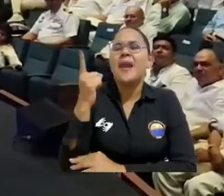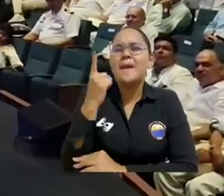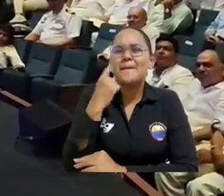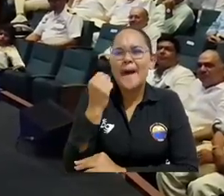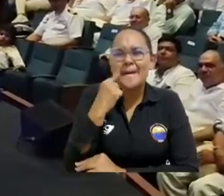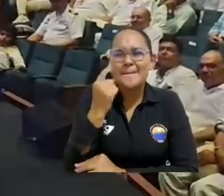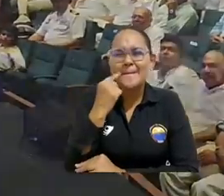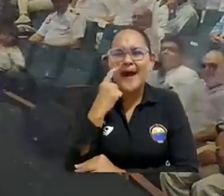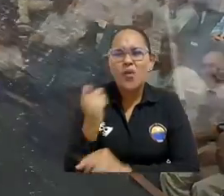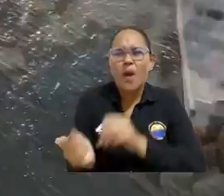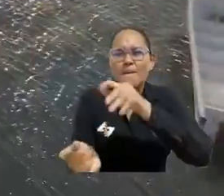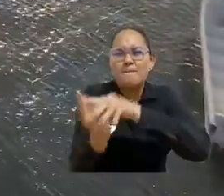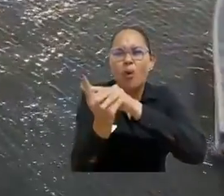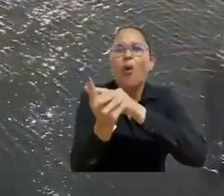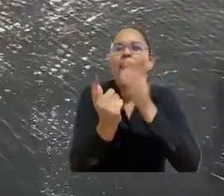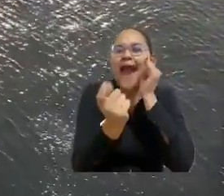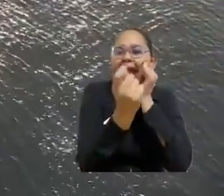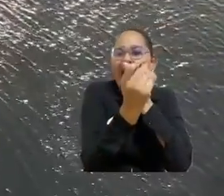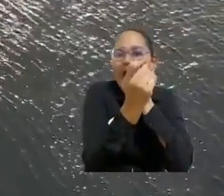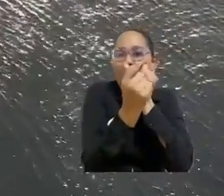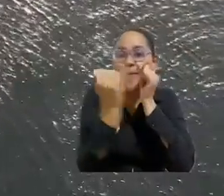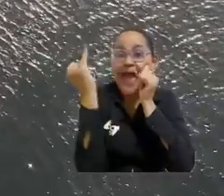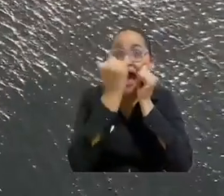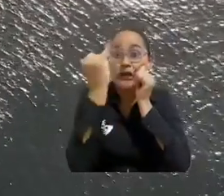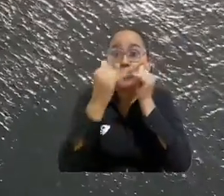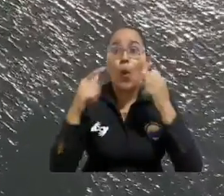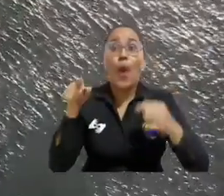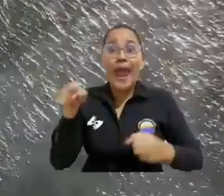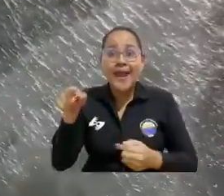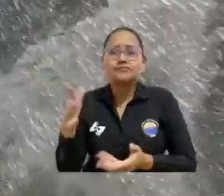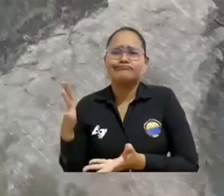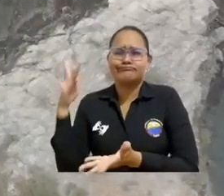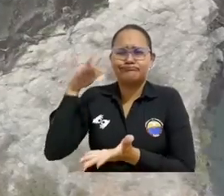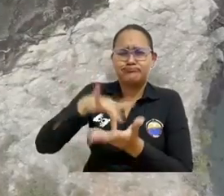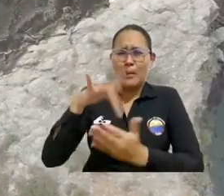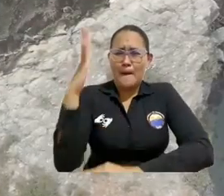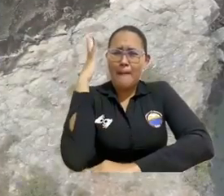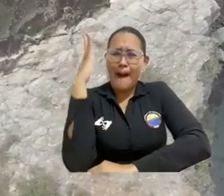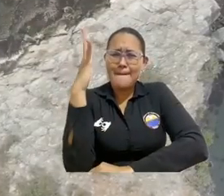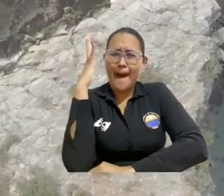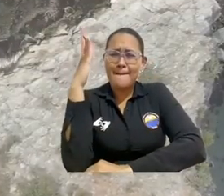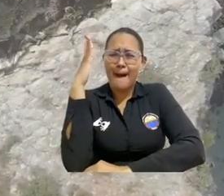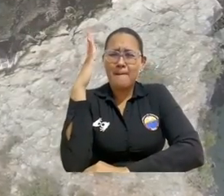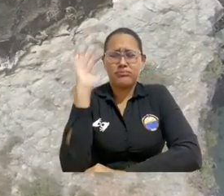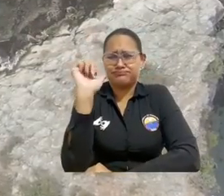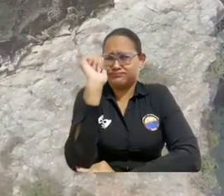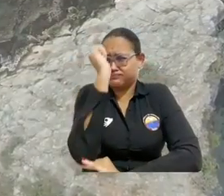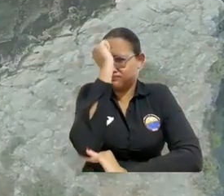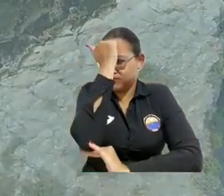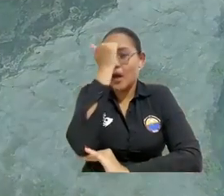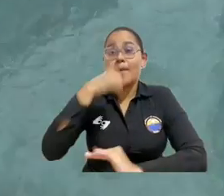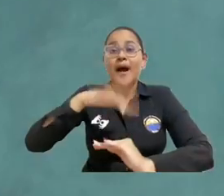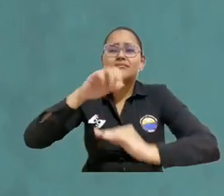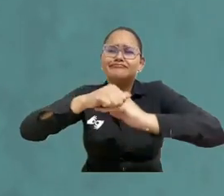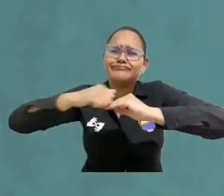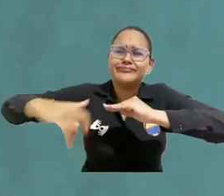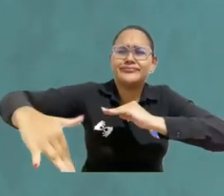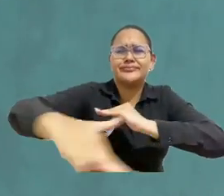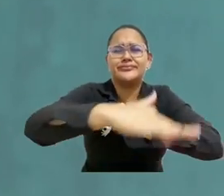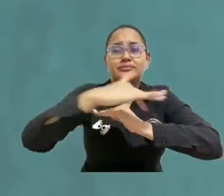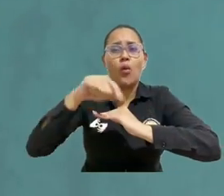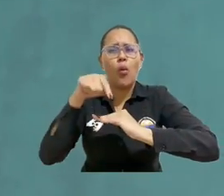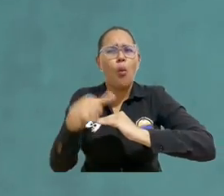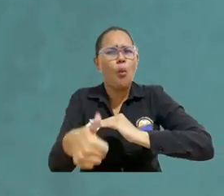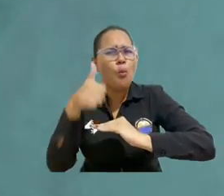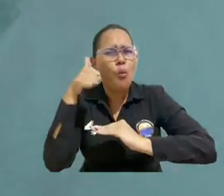la economía azul, fue el invitado de honor al evento, donde ofreció una importante conferencia que resaltó la riqueza marina y